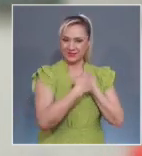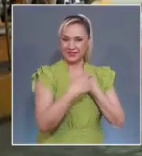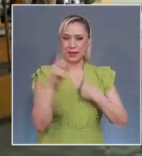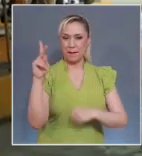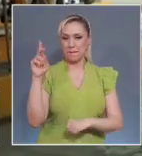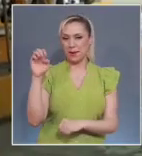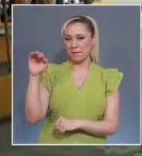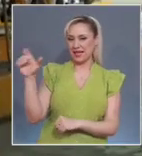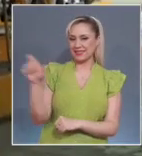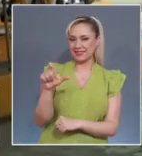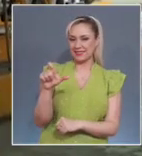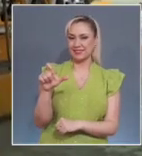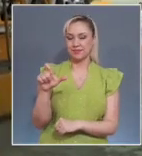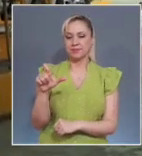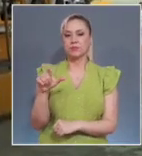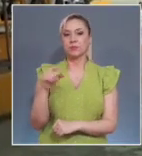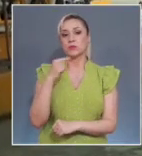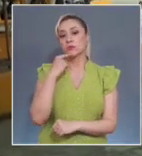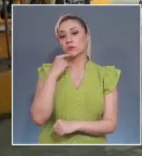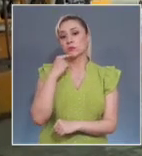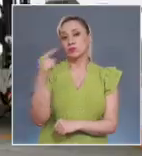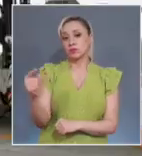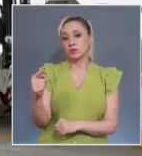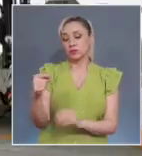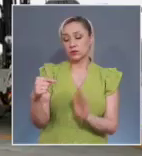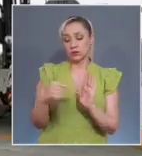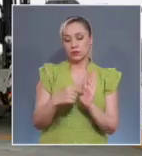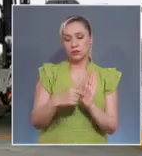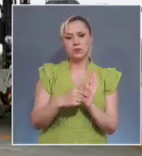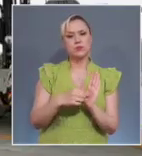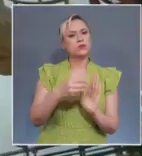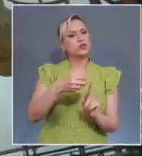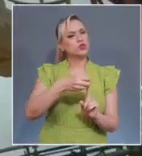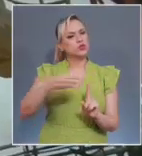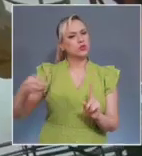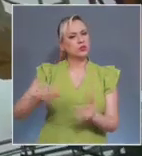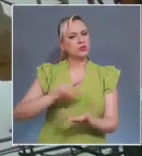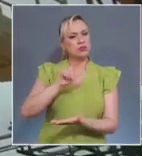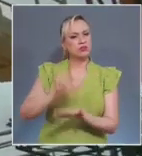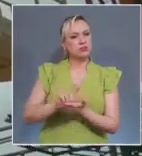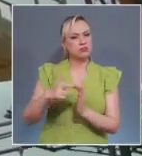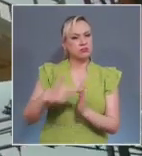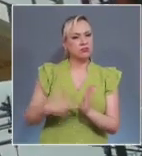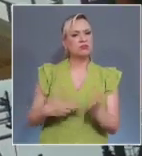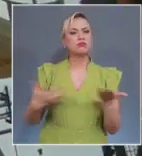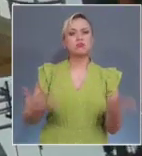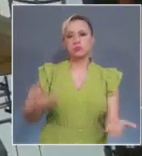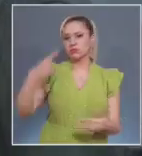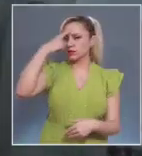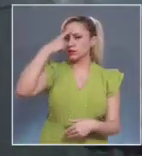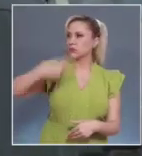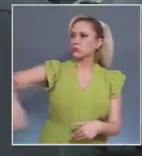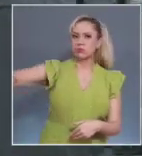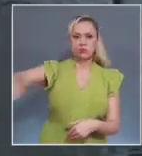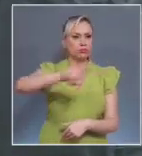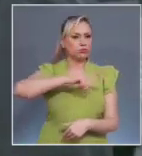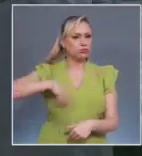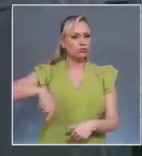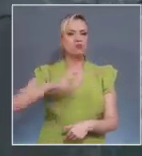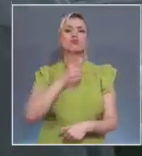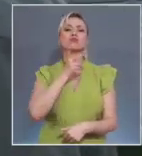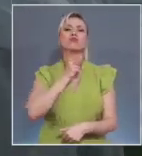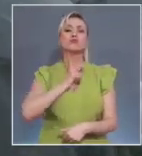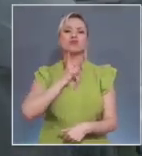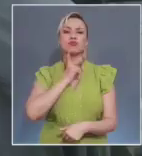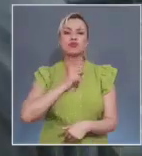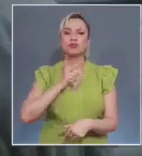Se indica que la regulación asimétrica busca generar un modelo donde participen diversos competidores en la industria de hidrocarburos para no